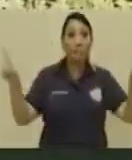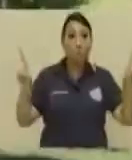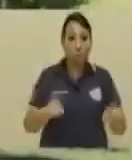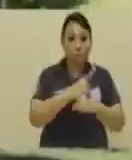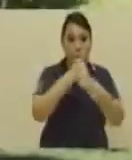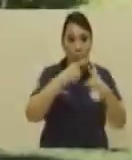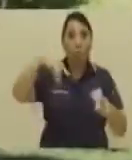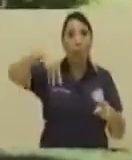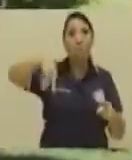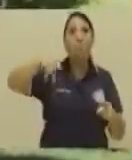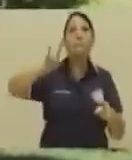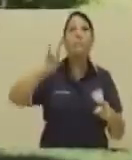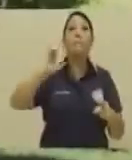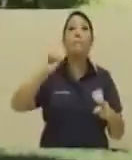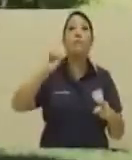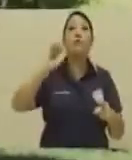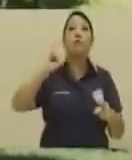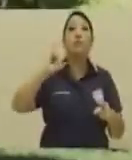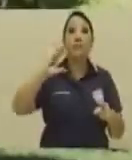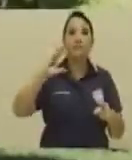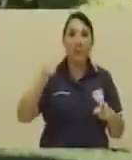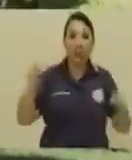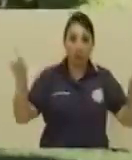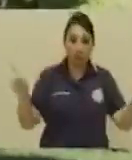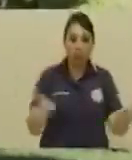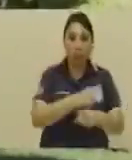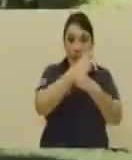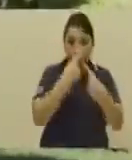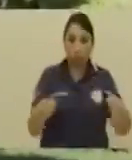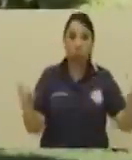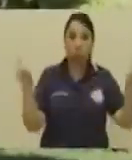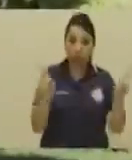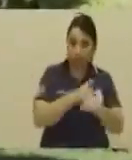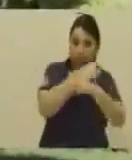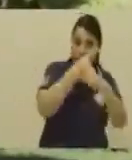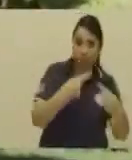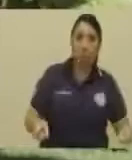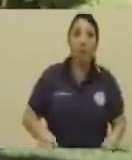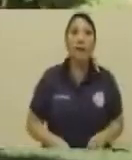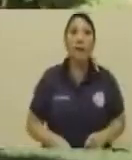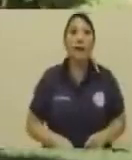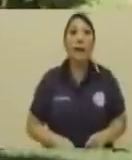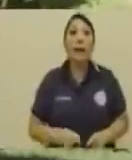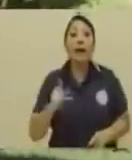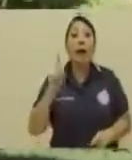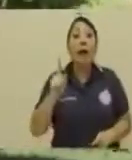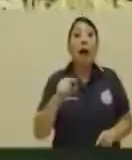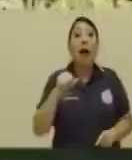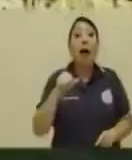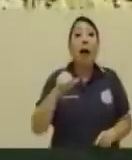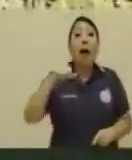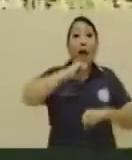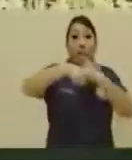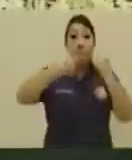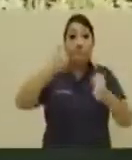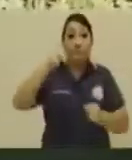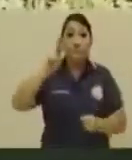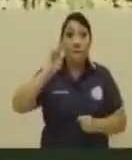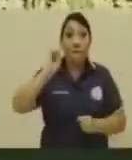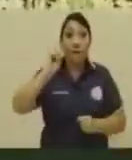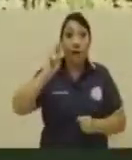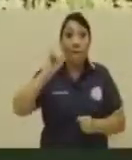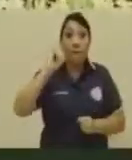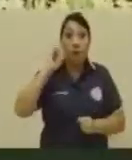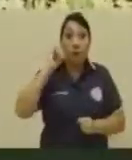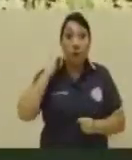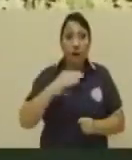cerrados, van a hacer movimientos hacia afuera y hacia adentro donde se van a encontrar los dedos índices. Es mi favorita, la